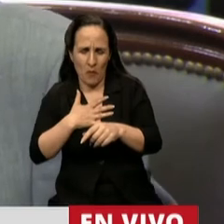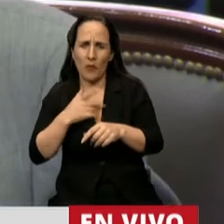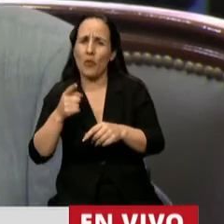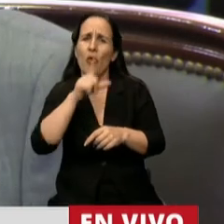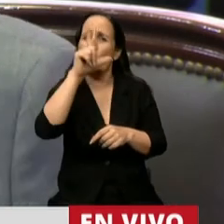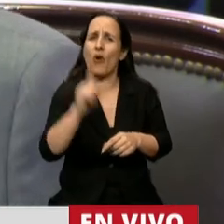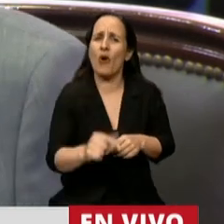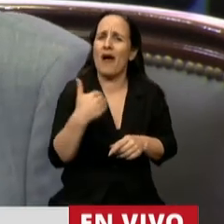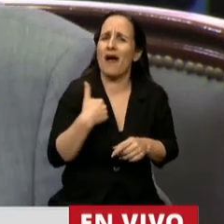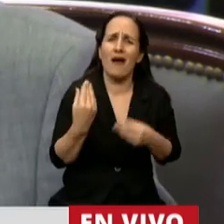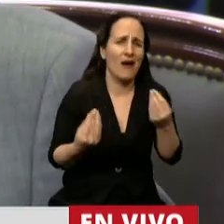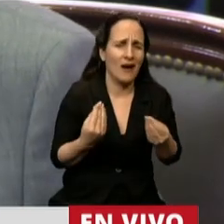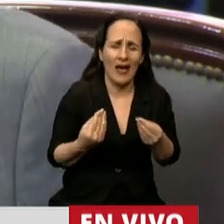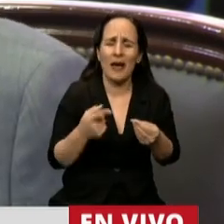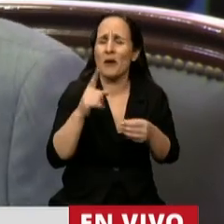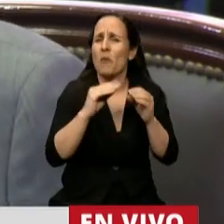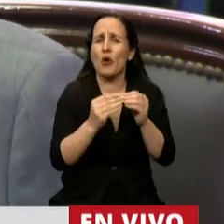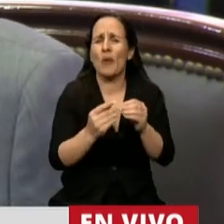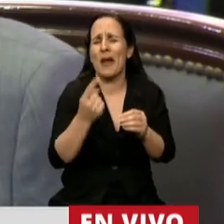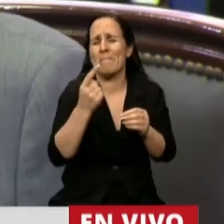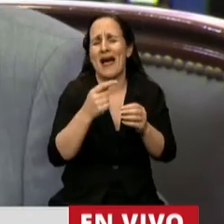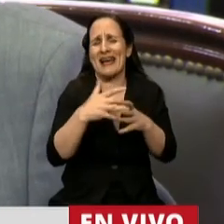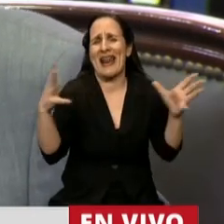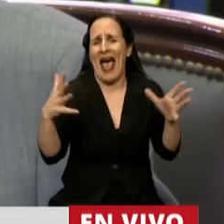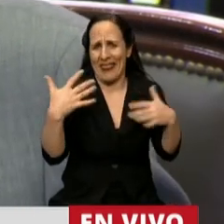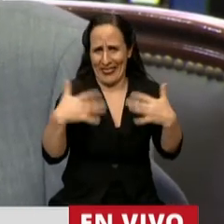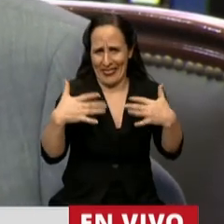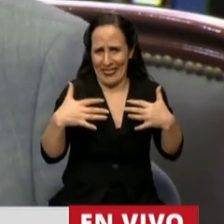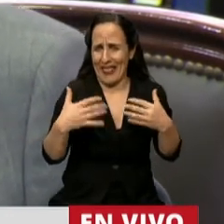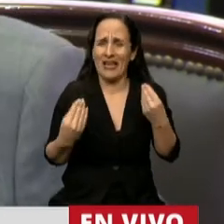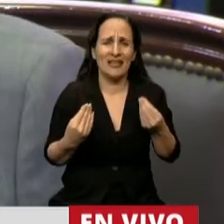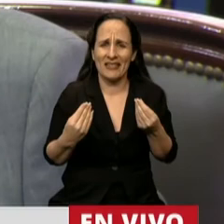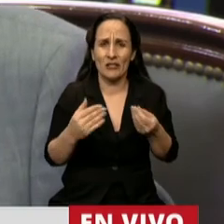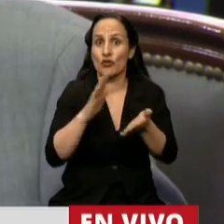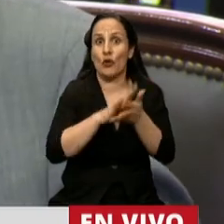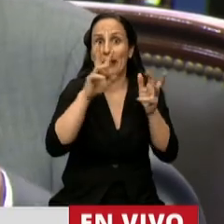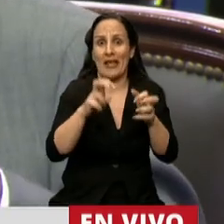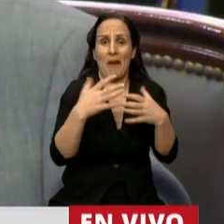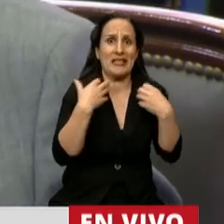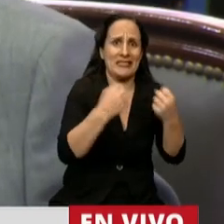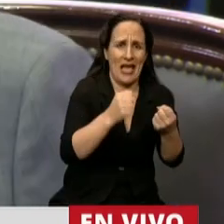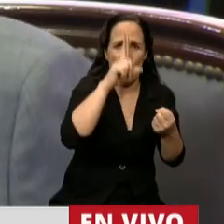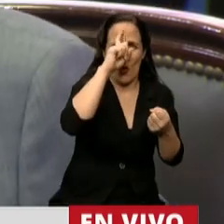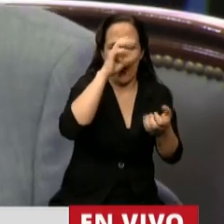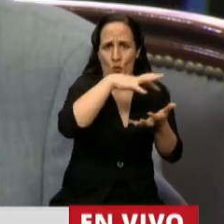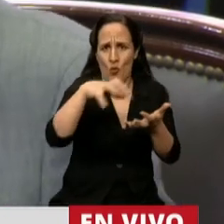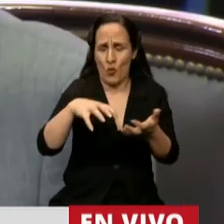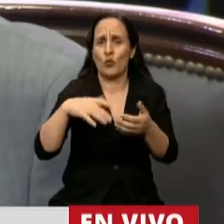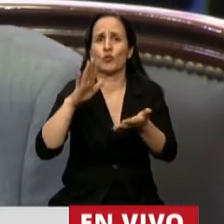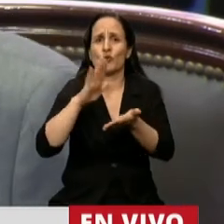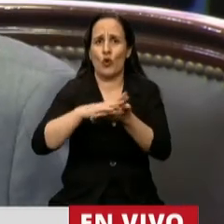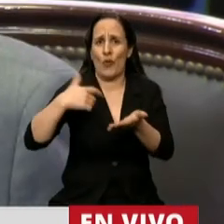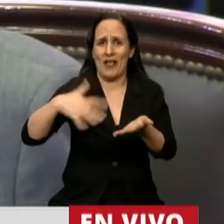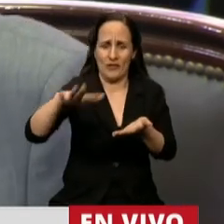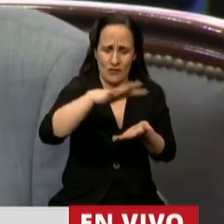nuestro país tiene un enorme problema o varios enormes problemas que pasan por las cuestiones sanitarias, por las cuestiones sociales y por las